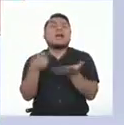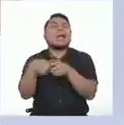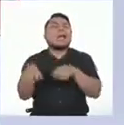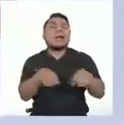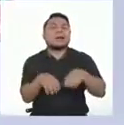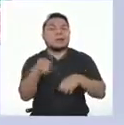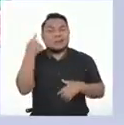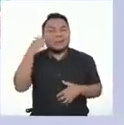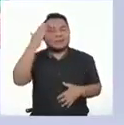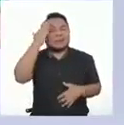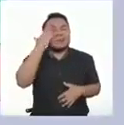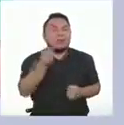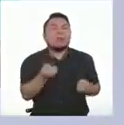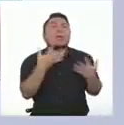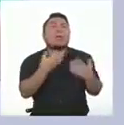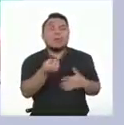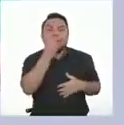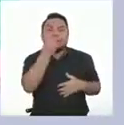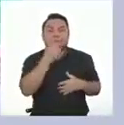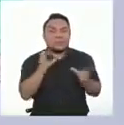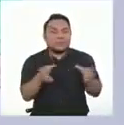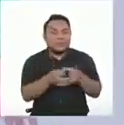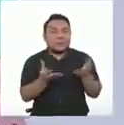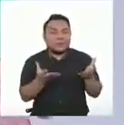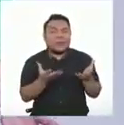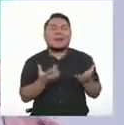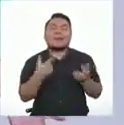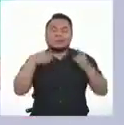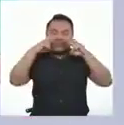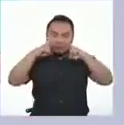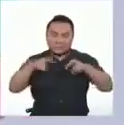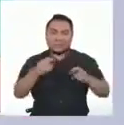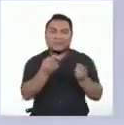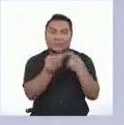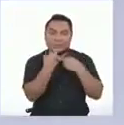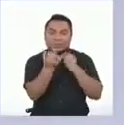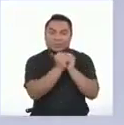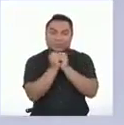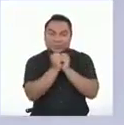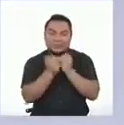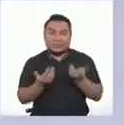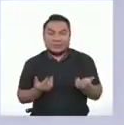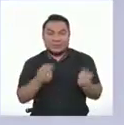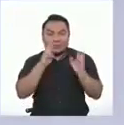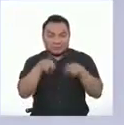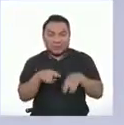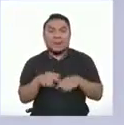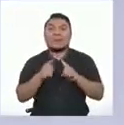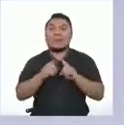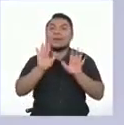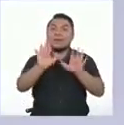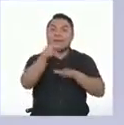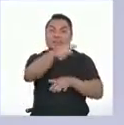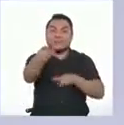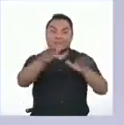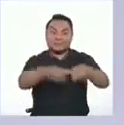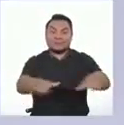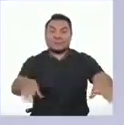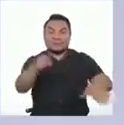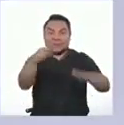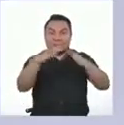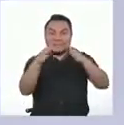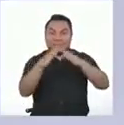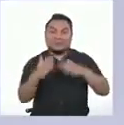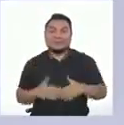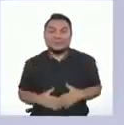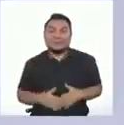hay que hacer para saberlo? Encontremos la respuesta juntos. Pero niñas y niños que están en